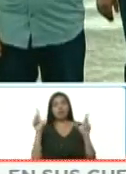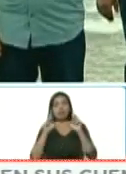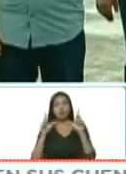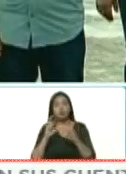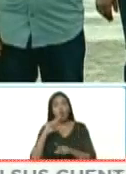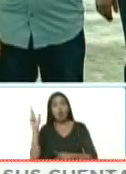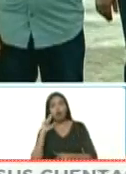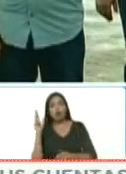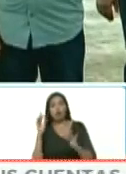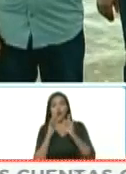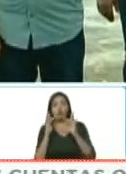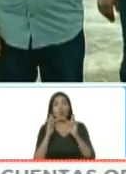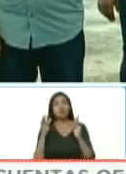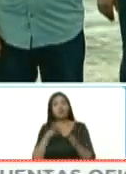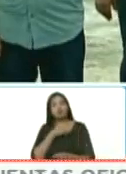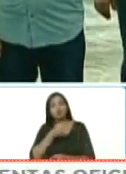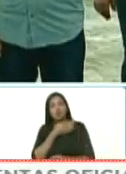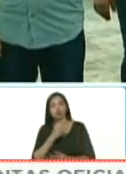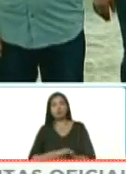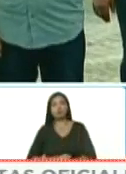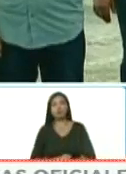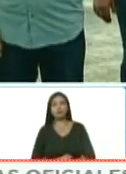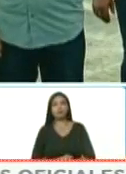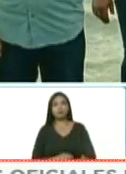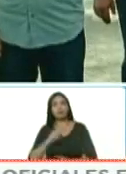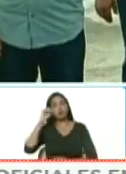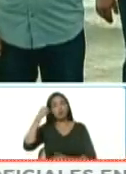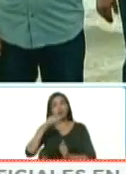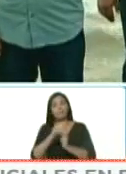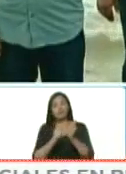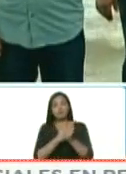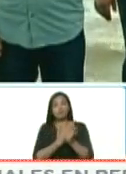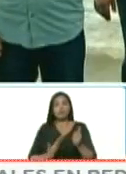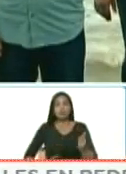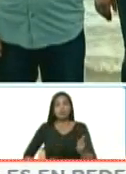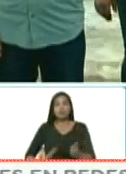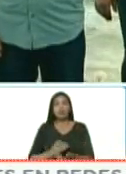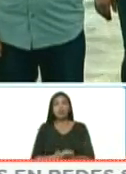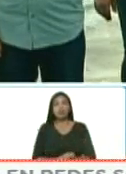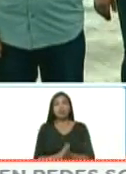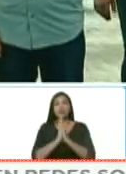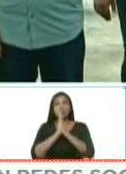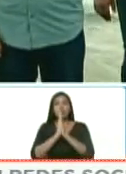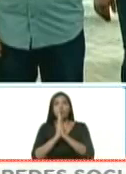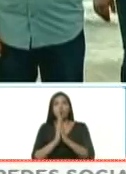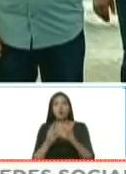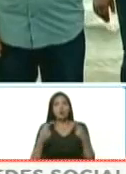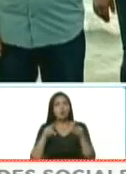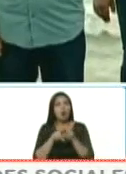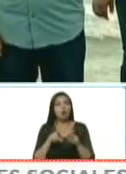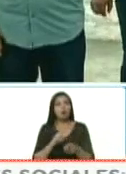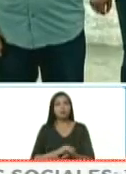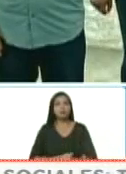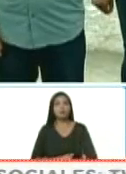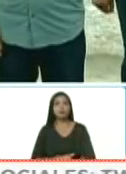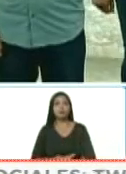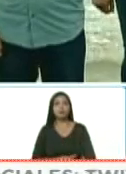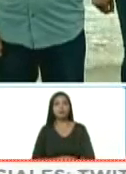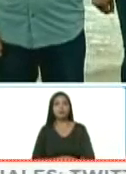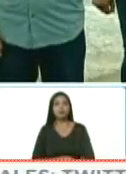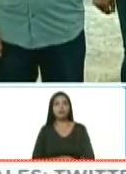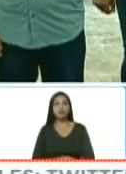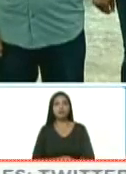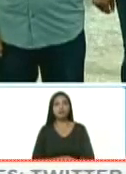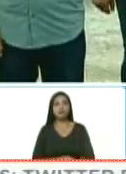y las redes sociales. Bueno, recuerda, vicepresidenta, Jorge Rodríguez, esta puede ser hasta una consigna.